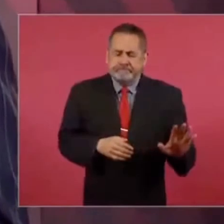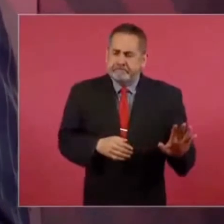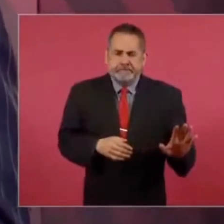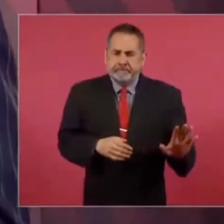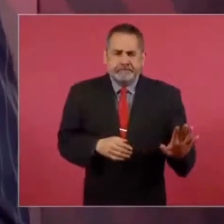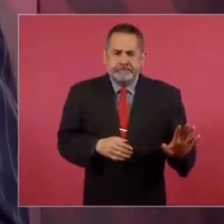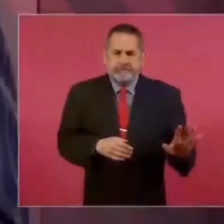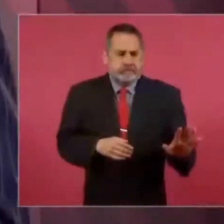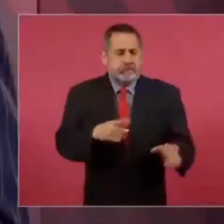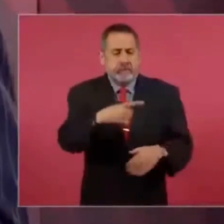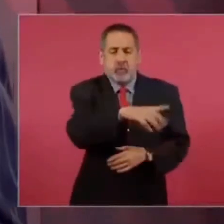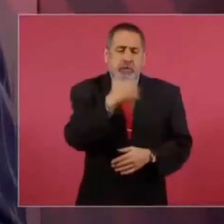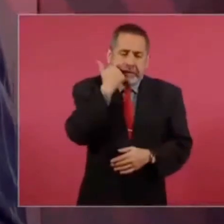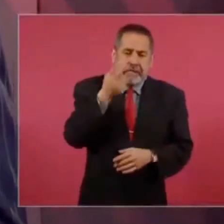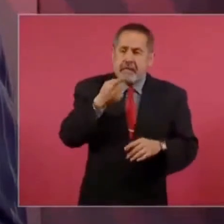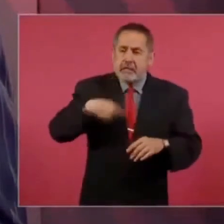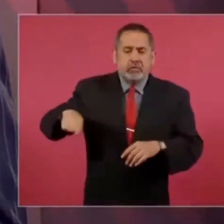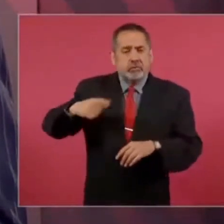que olvidáramos.